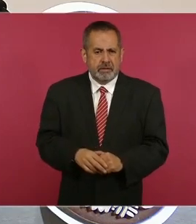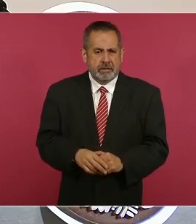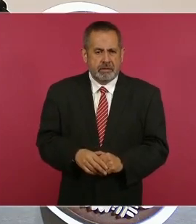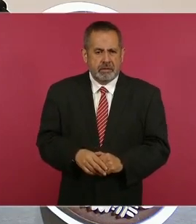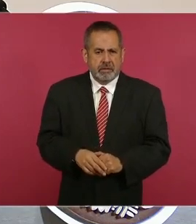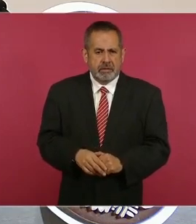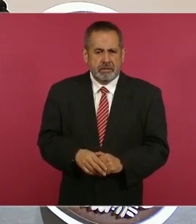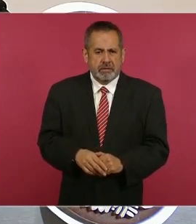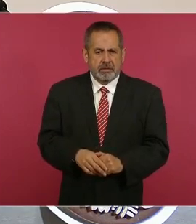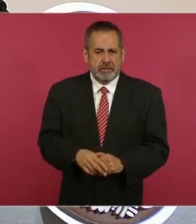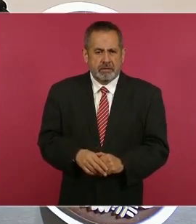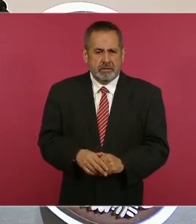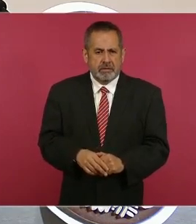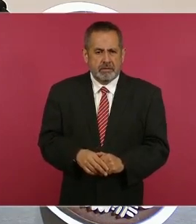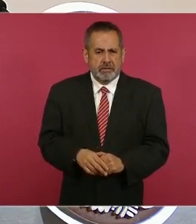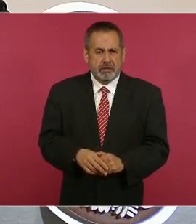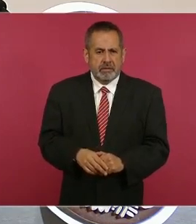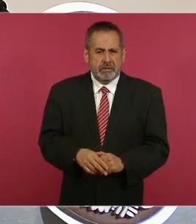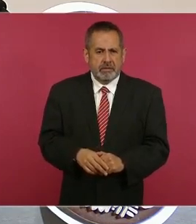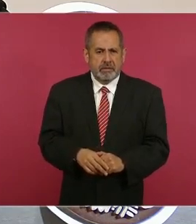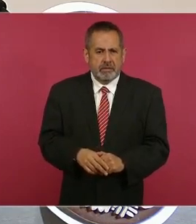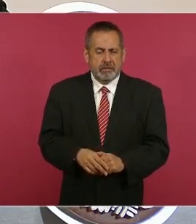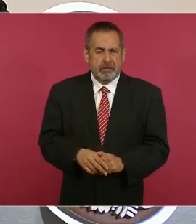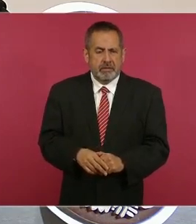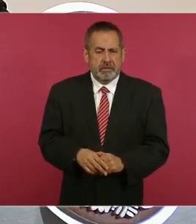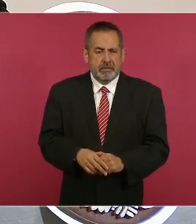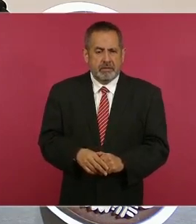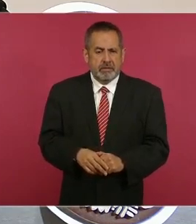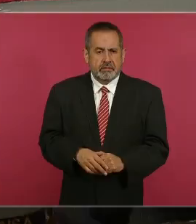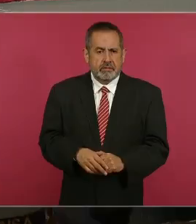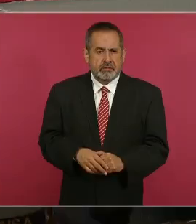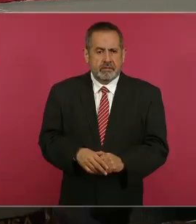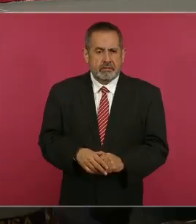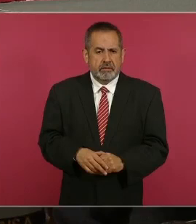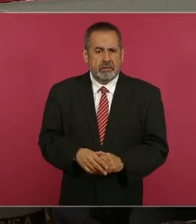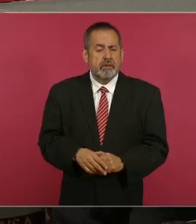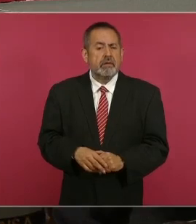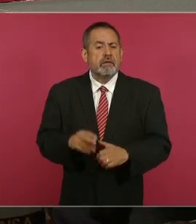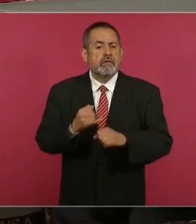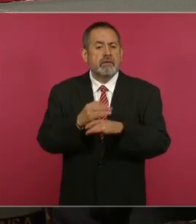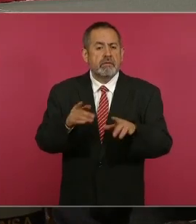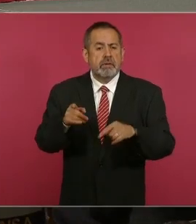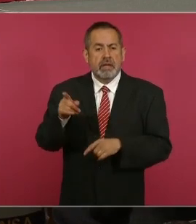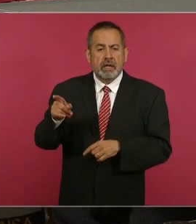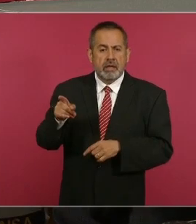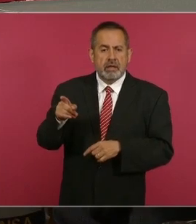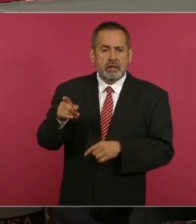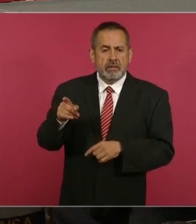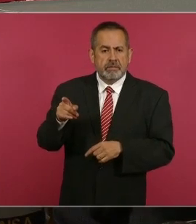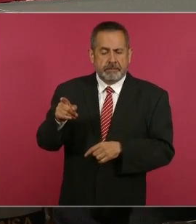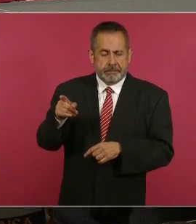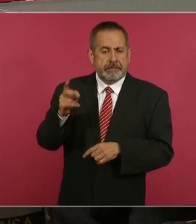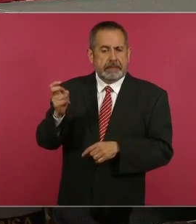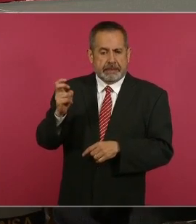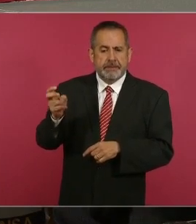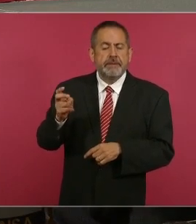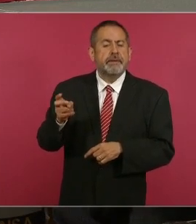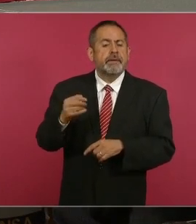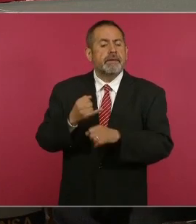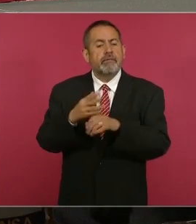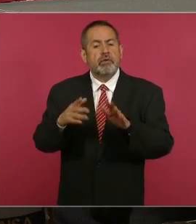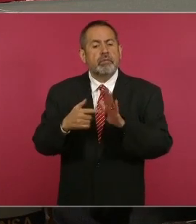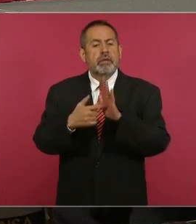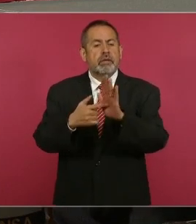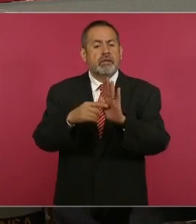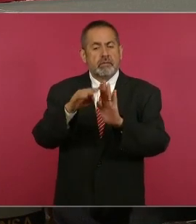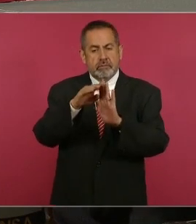primera, de lo que informa el Centro Nacional, la anterior, por favor, esa, solamente esa.